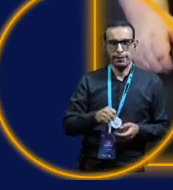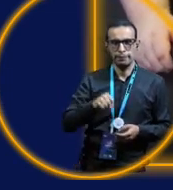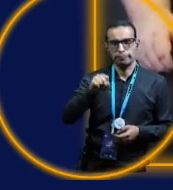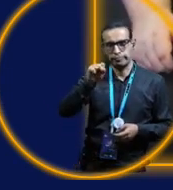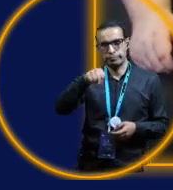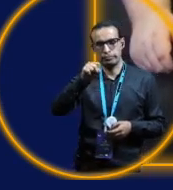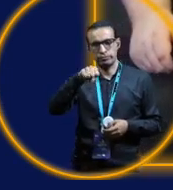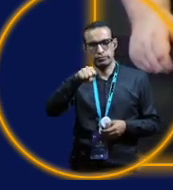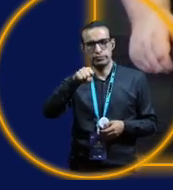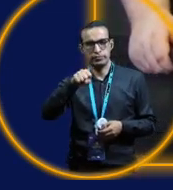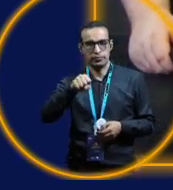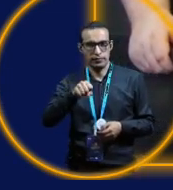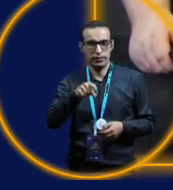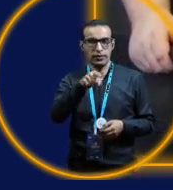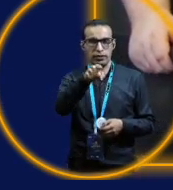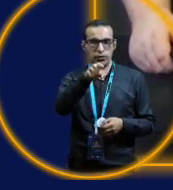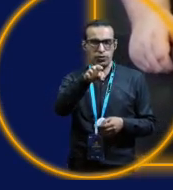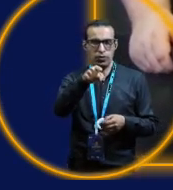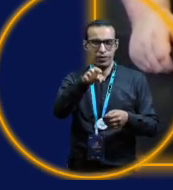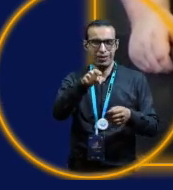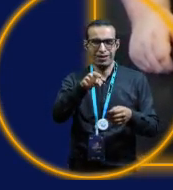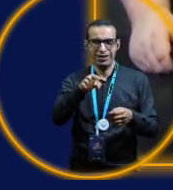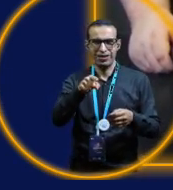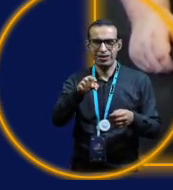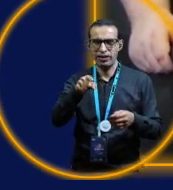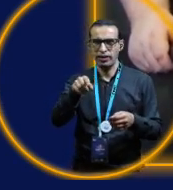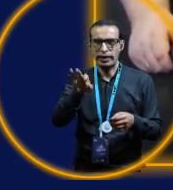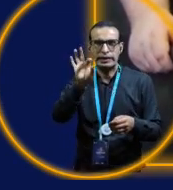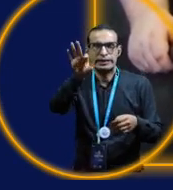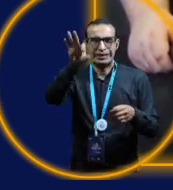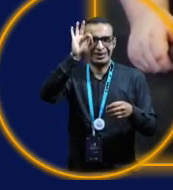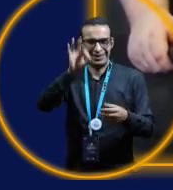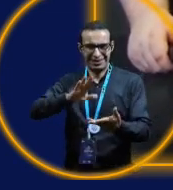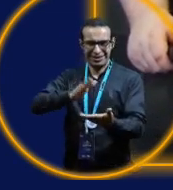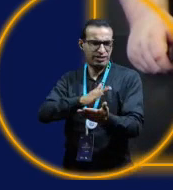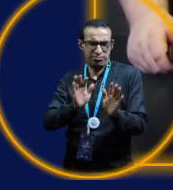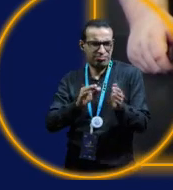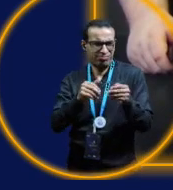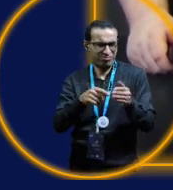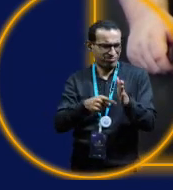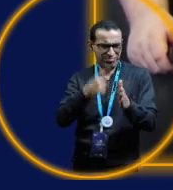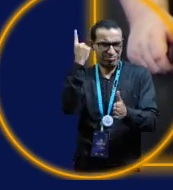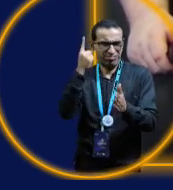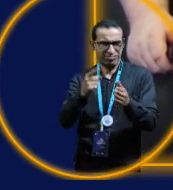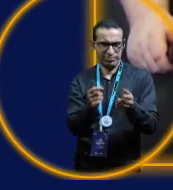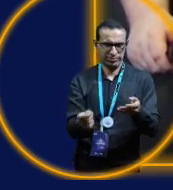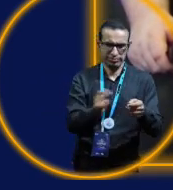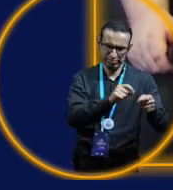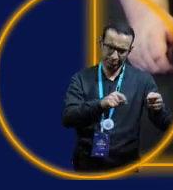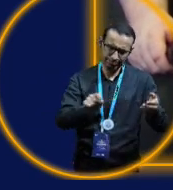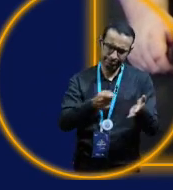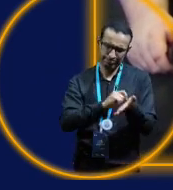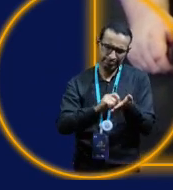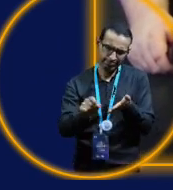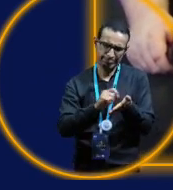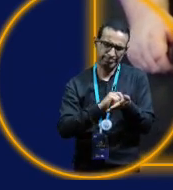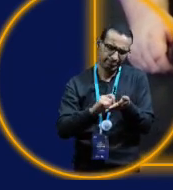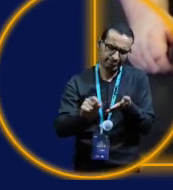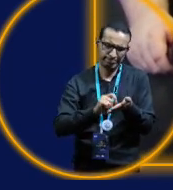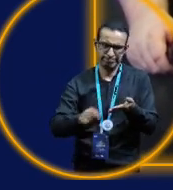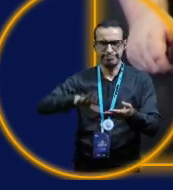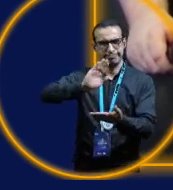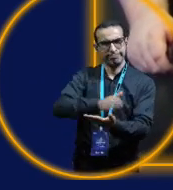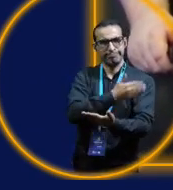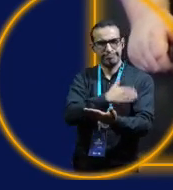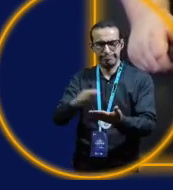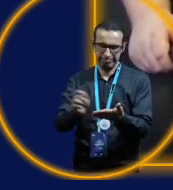que inicies empieces a escribir no tienes que elegir un sonido yo creo que cada canción que escribes será